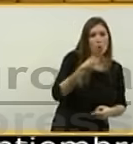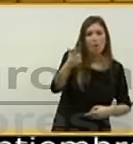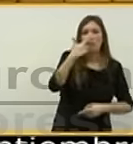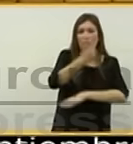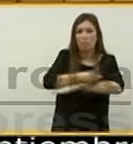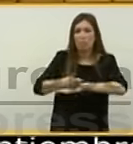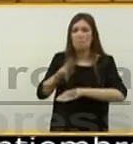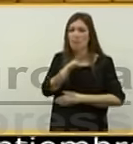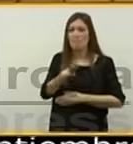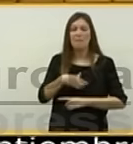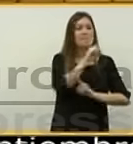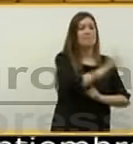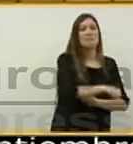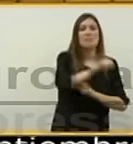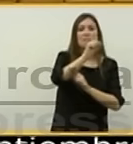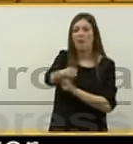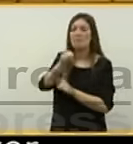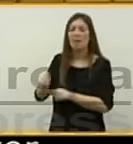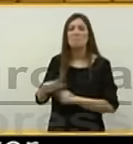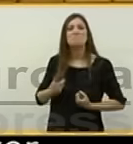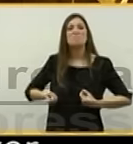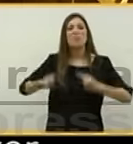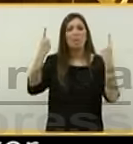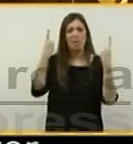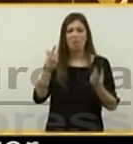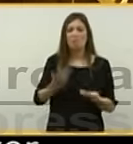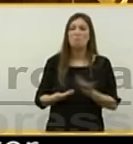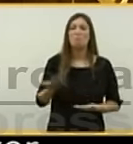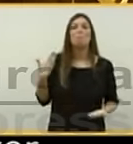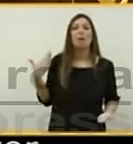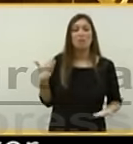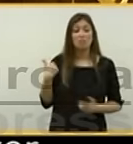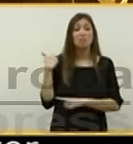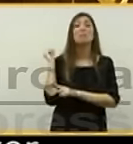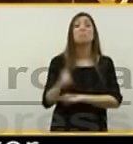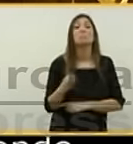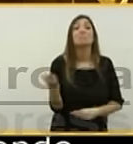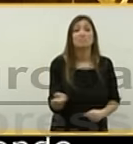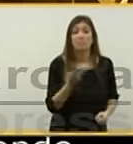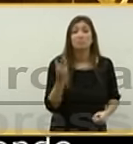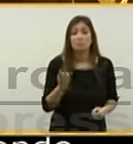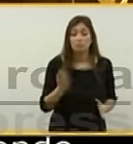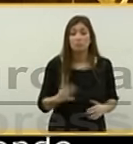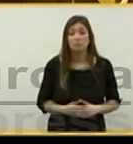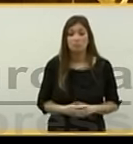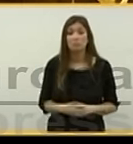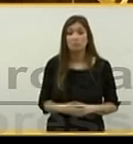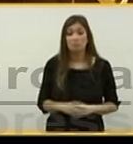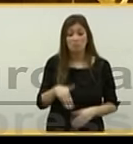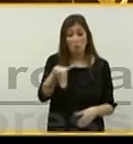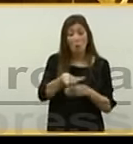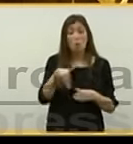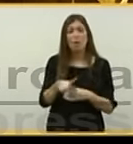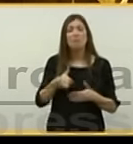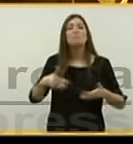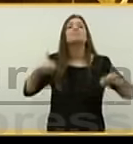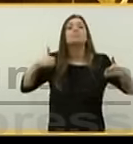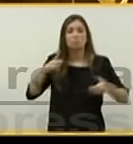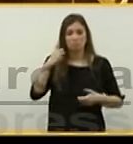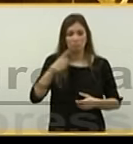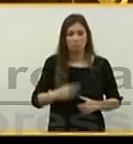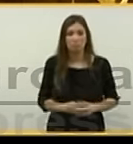Les ganamos como nunca, donde nunca y con quien nunca. Les ganamos frente a una urna. Ganamos